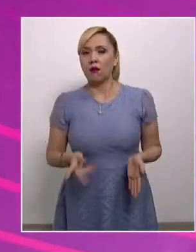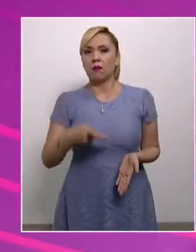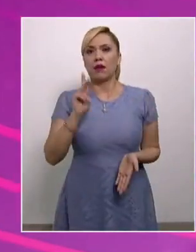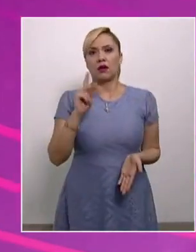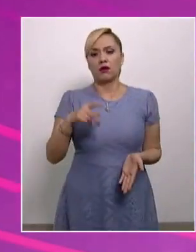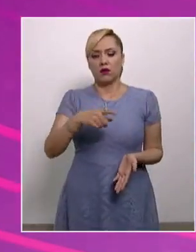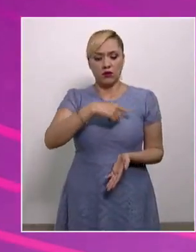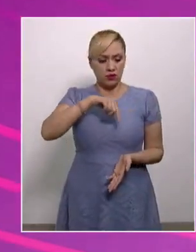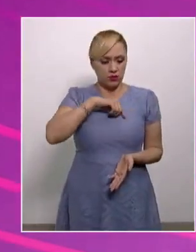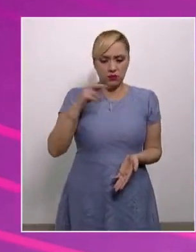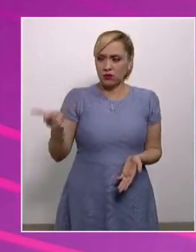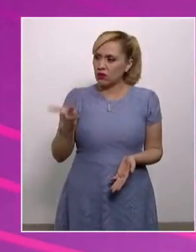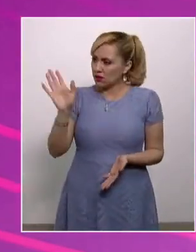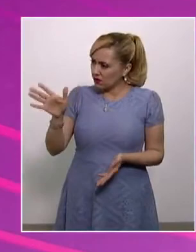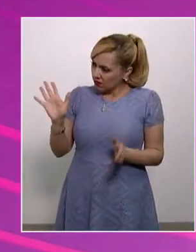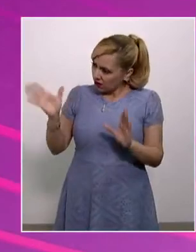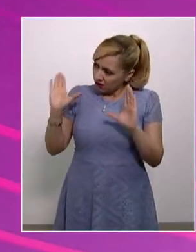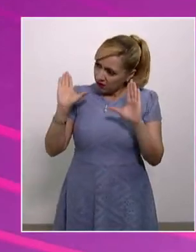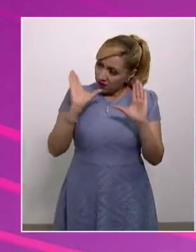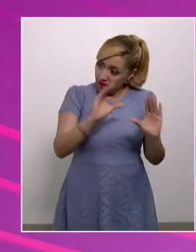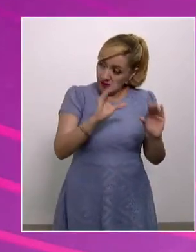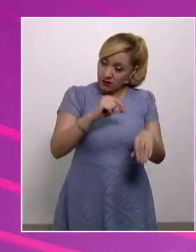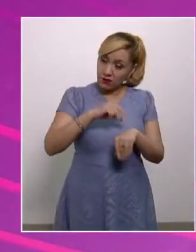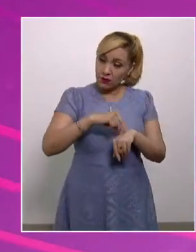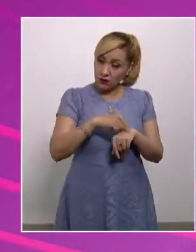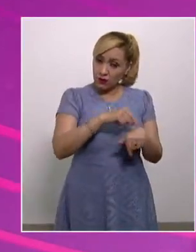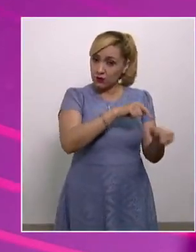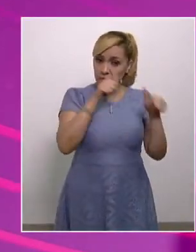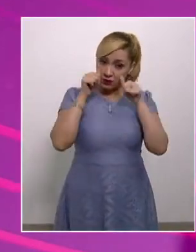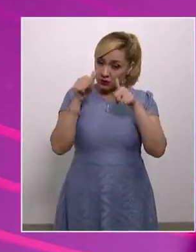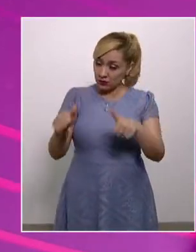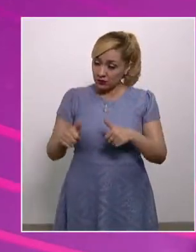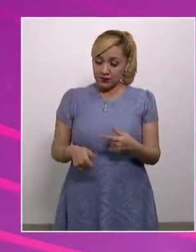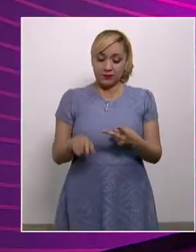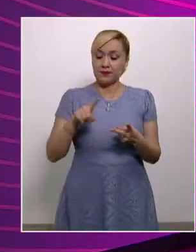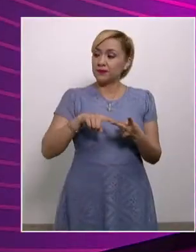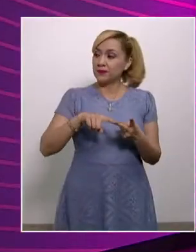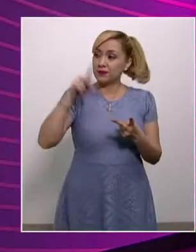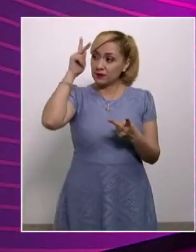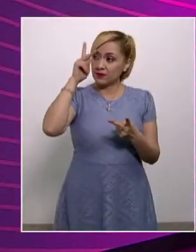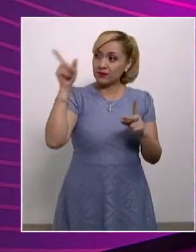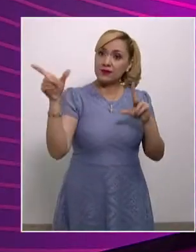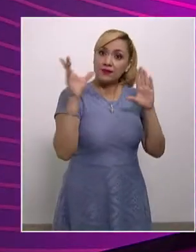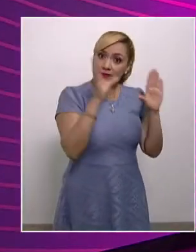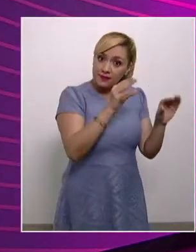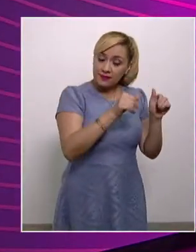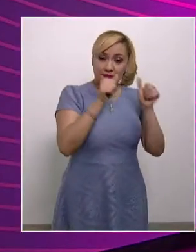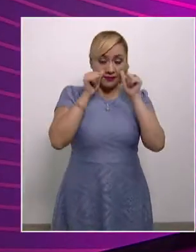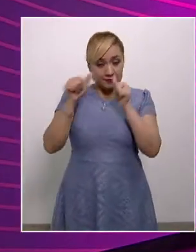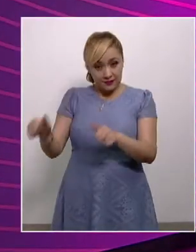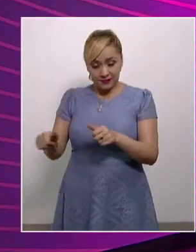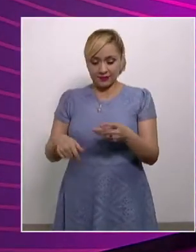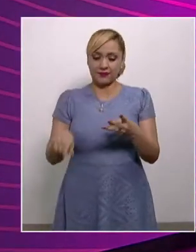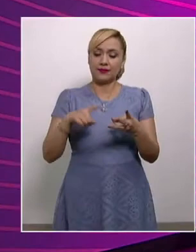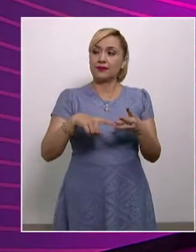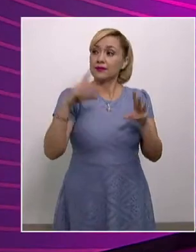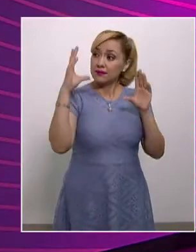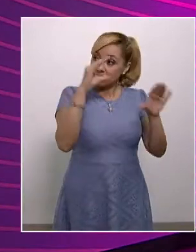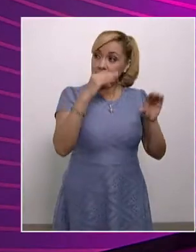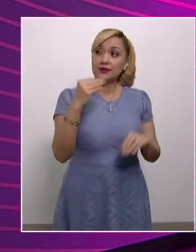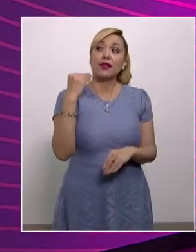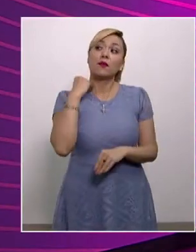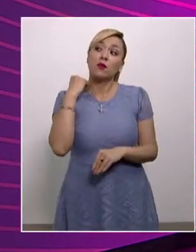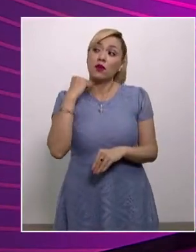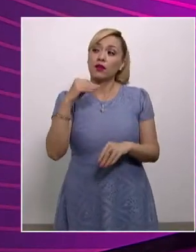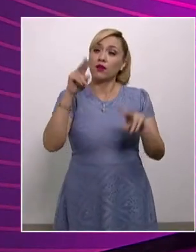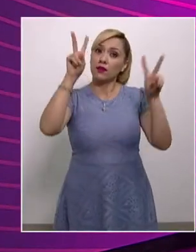de nosotros de repente era, ¿pero capacitaste a ese médico para atender a ese tipo de población? ¿Capacitaste a ese psicólogo para brindar ese tipo de atención? ¿Capacitaste a estos abogados